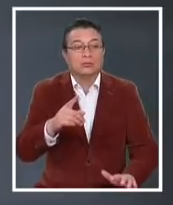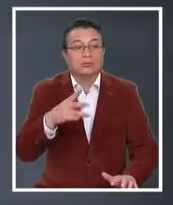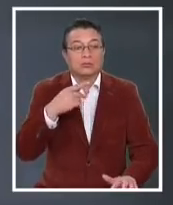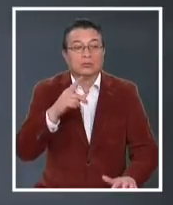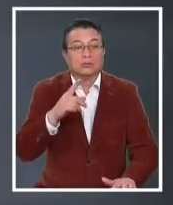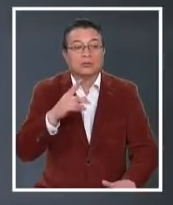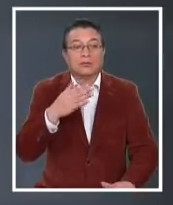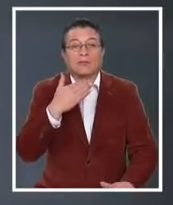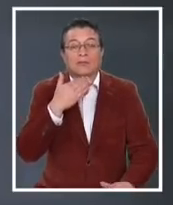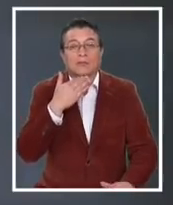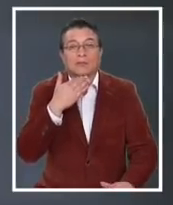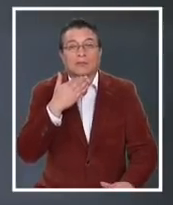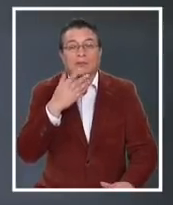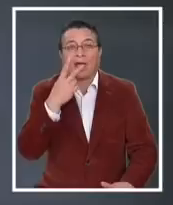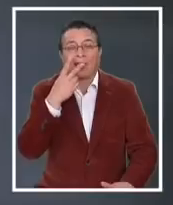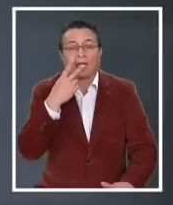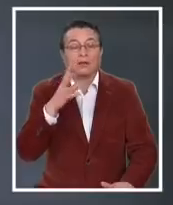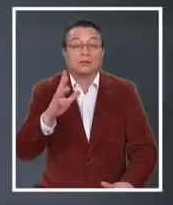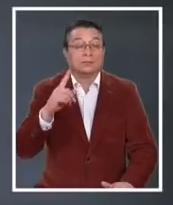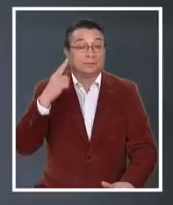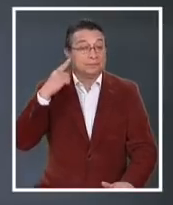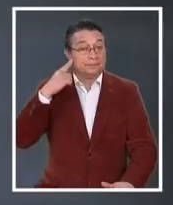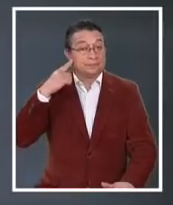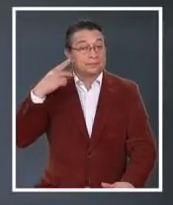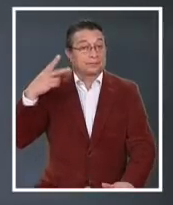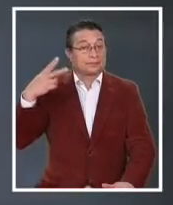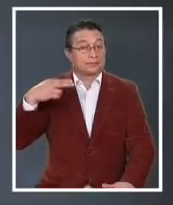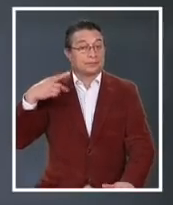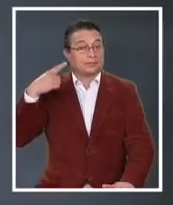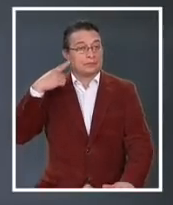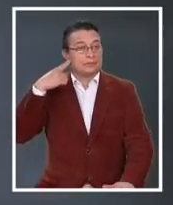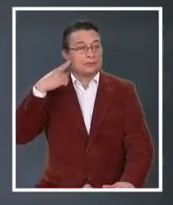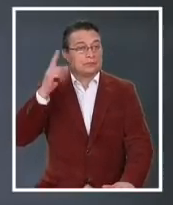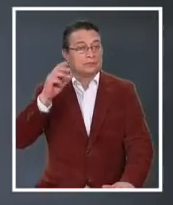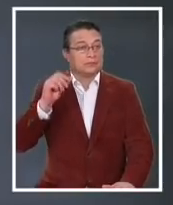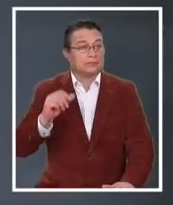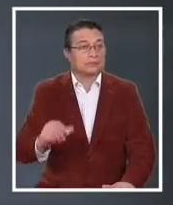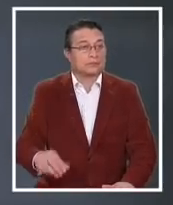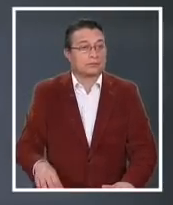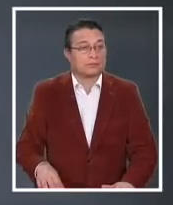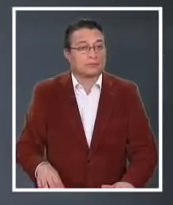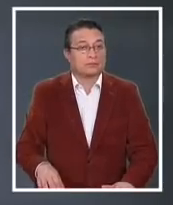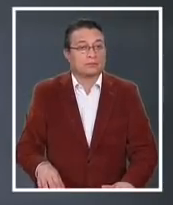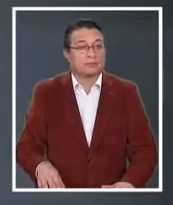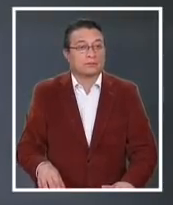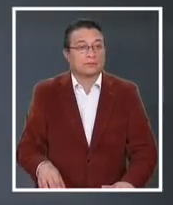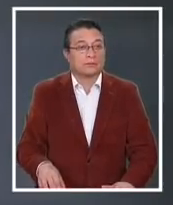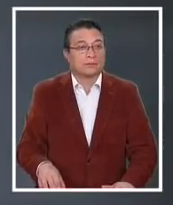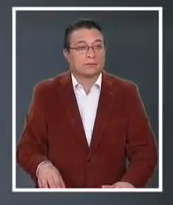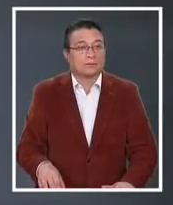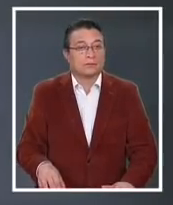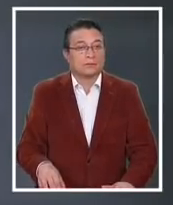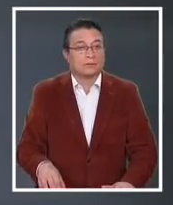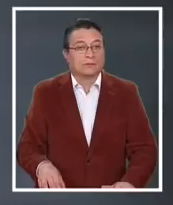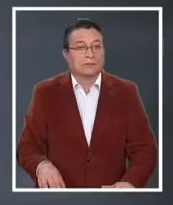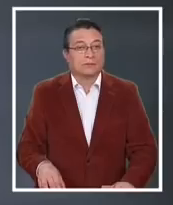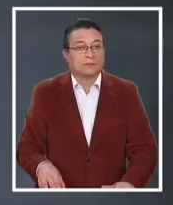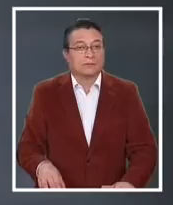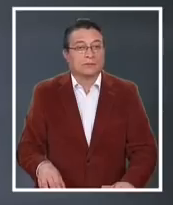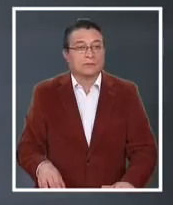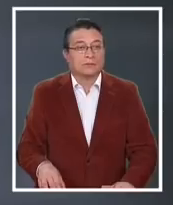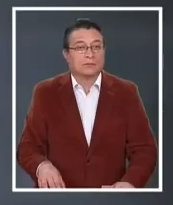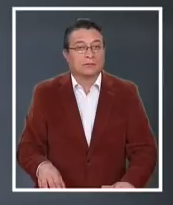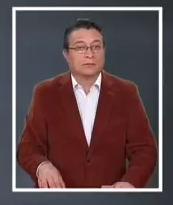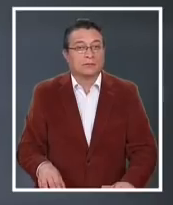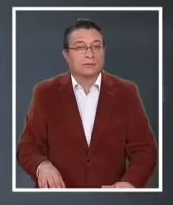mismo los límites de los poderes del Estado, y aprobó un par de iniciativas, votó en general el tercer retiro de los fondos de pensiones,